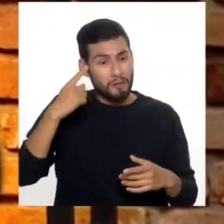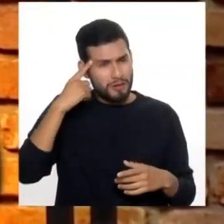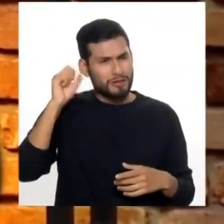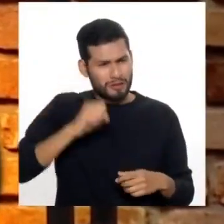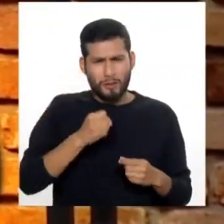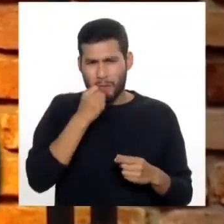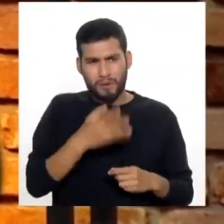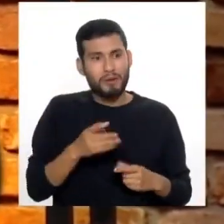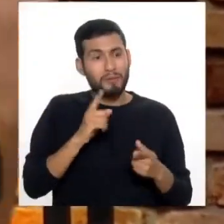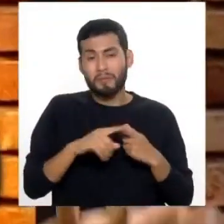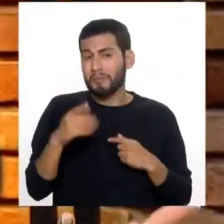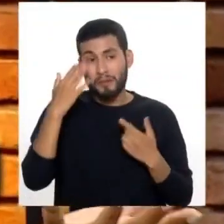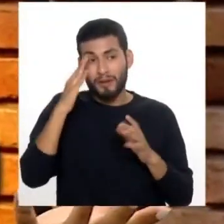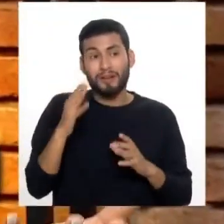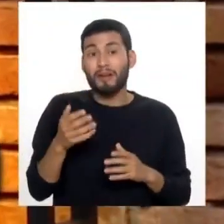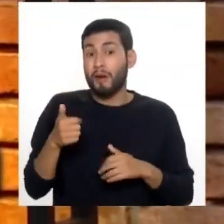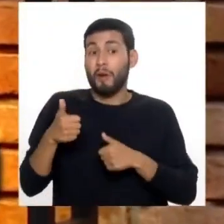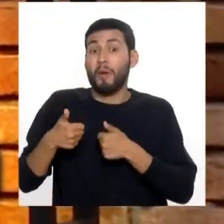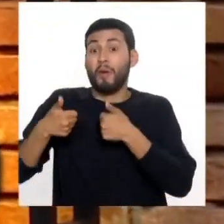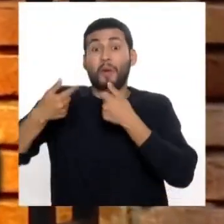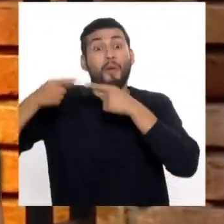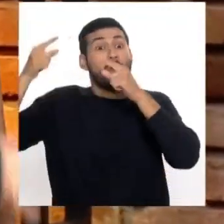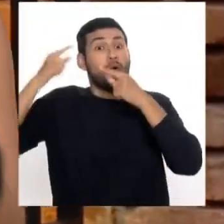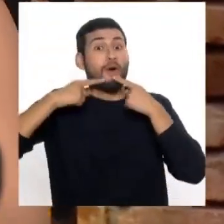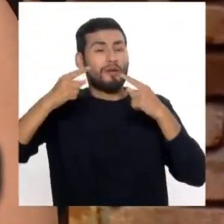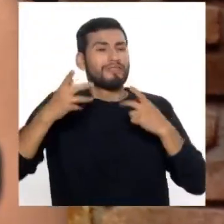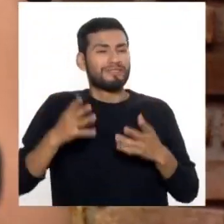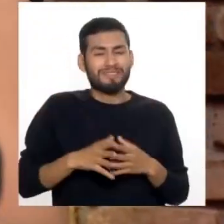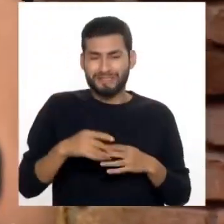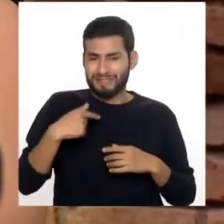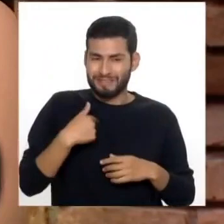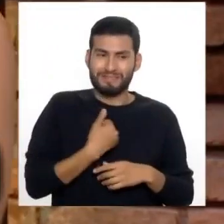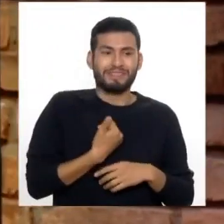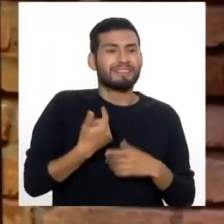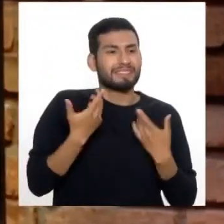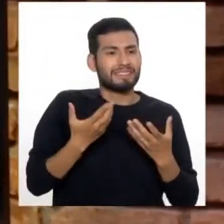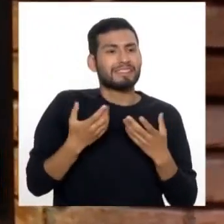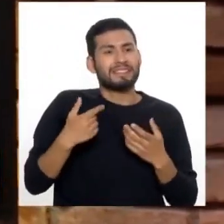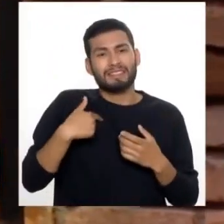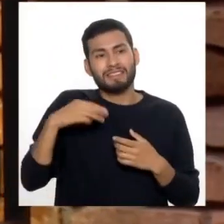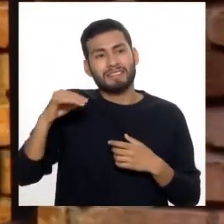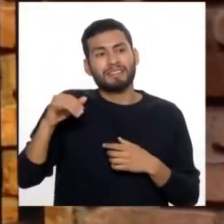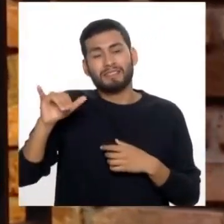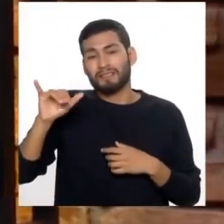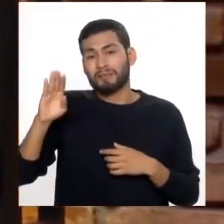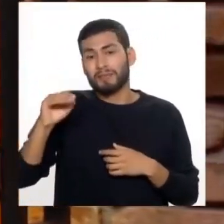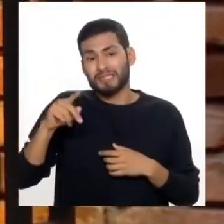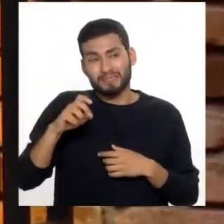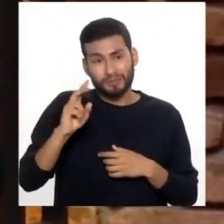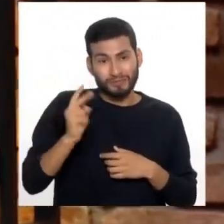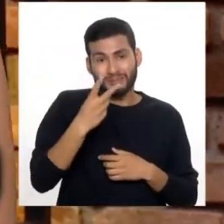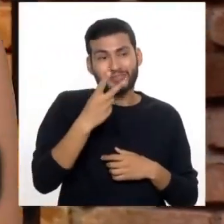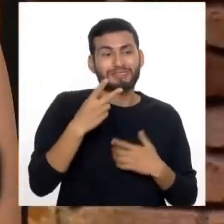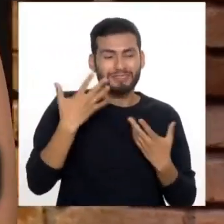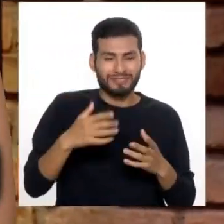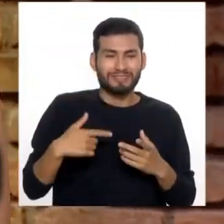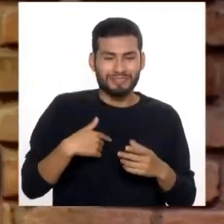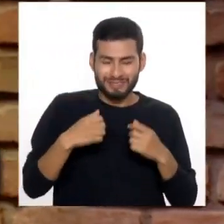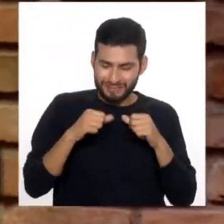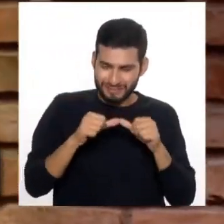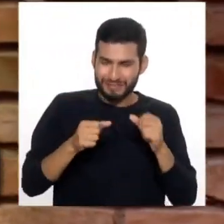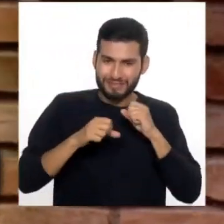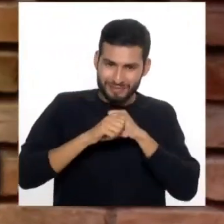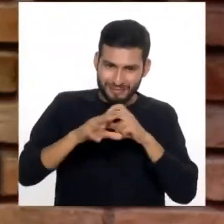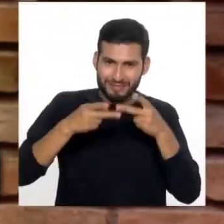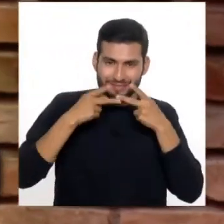que iba a ser bueno, pero no sabíamos qué tan bueno iba a poder ser. Nos vimos en la obligación de sacar el mix Vallenato 2, que es el que también ya seguimos